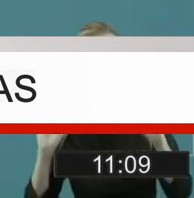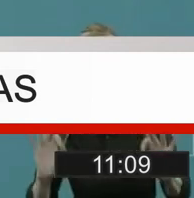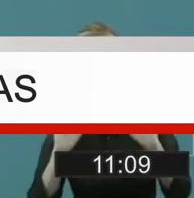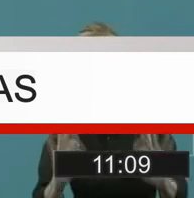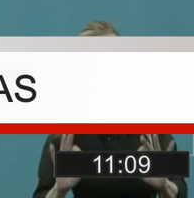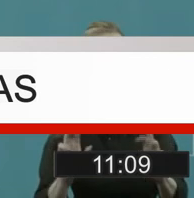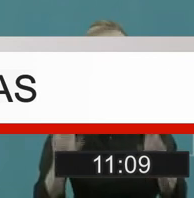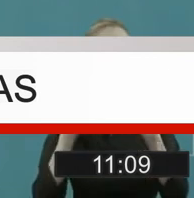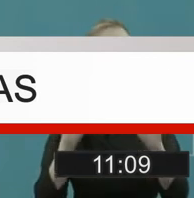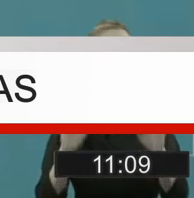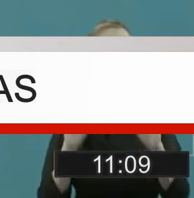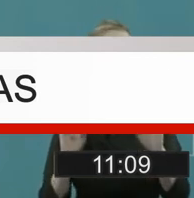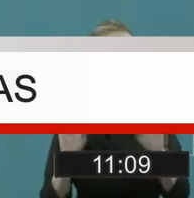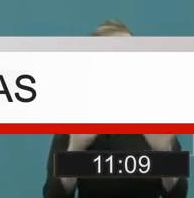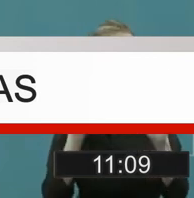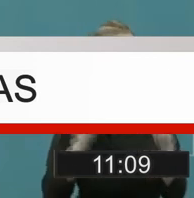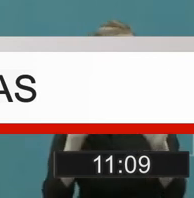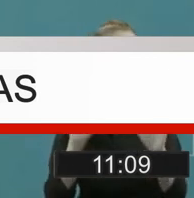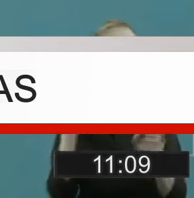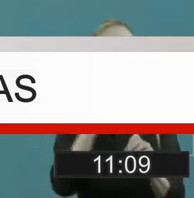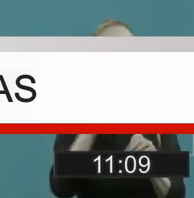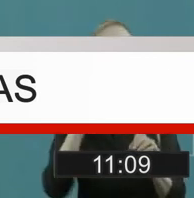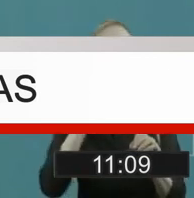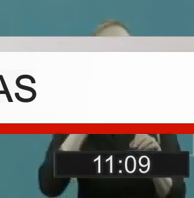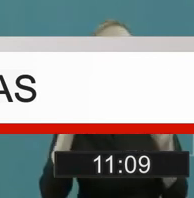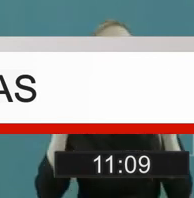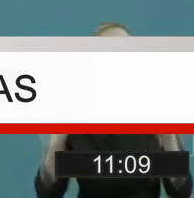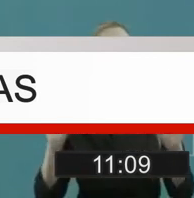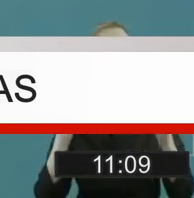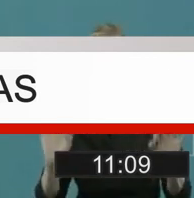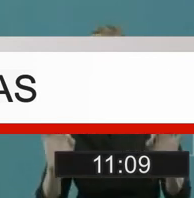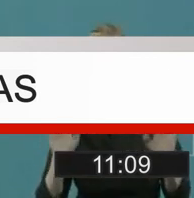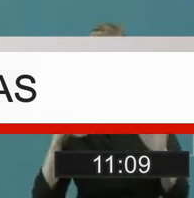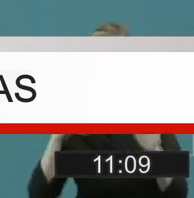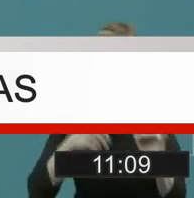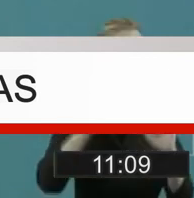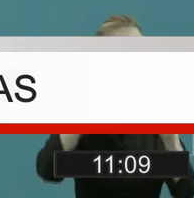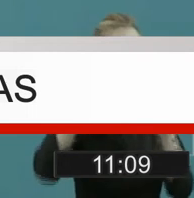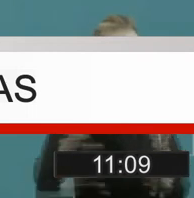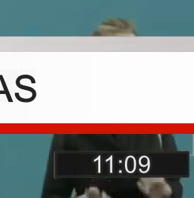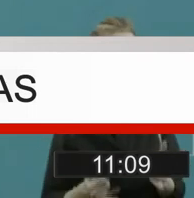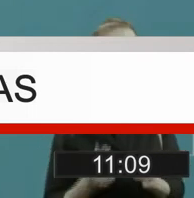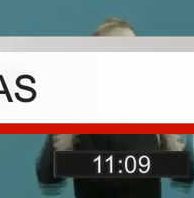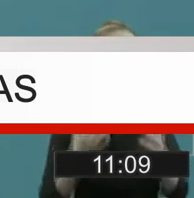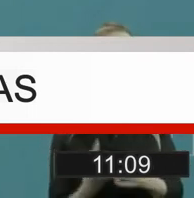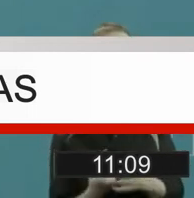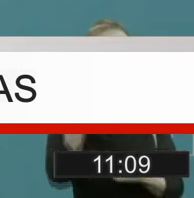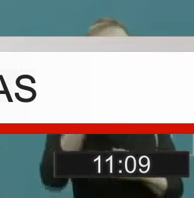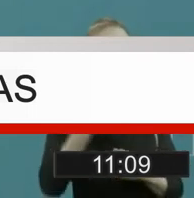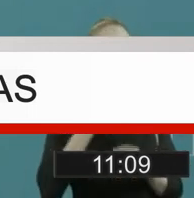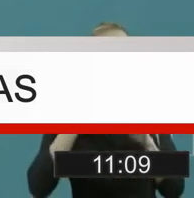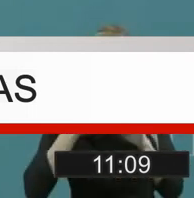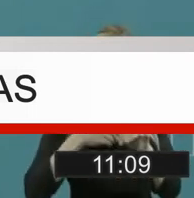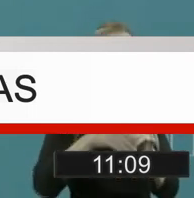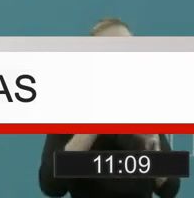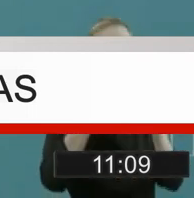esperamos que sea durante el mes de julio, a partir de allí, probablemente, seguramente, a partir del 1 de agosto, van a comenzar a